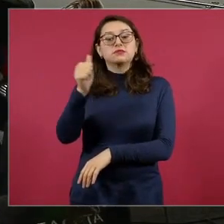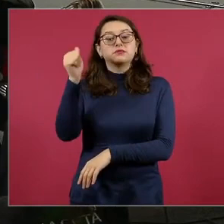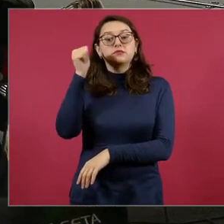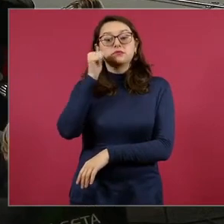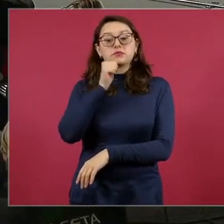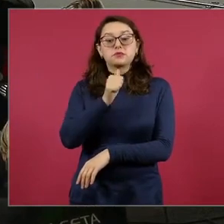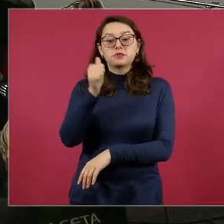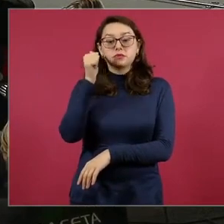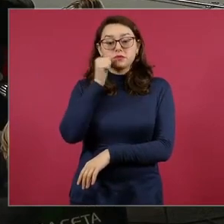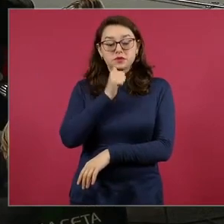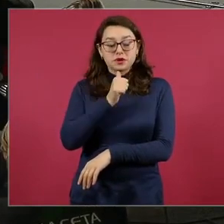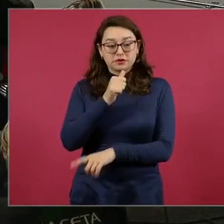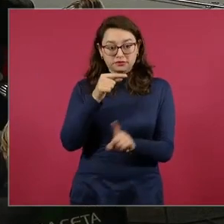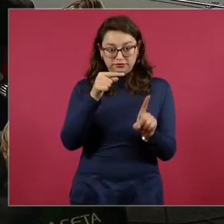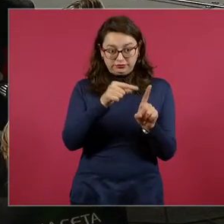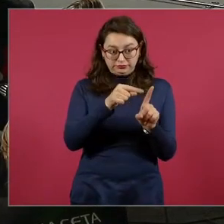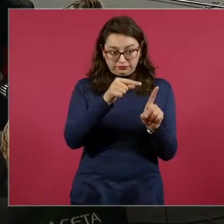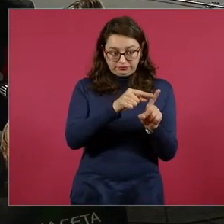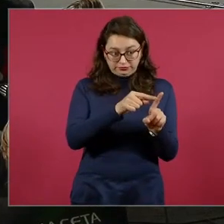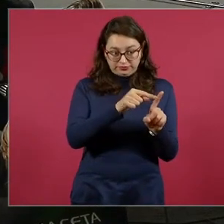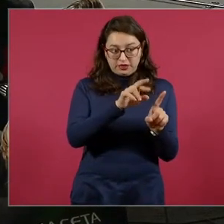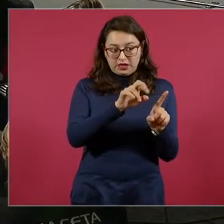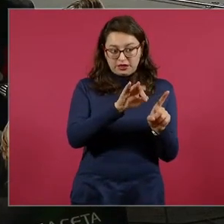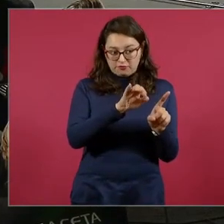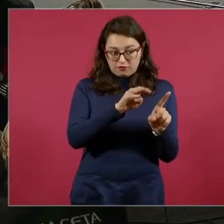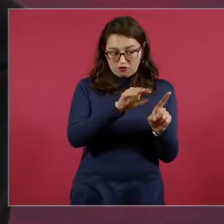como Carmen Aristegui,